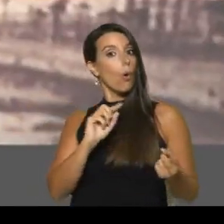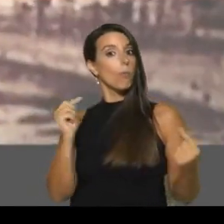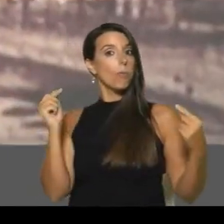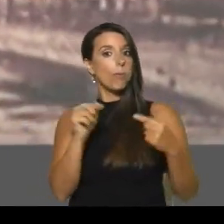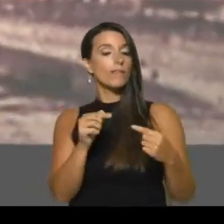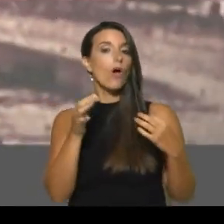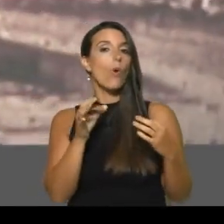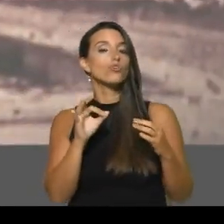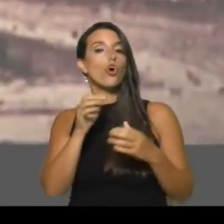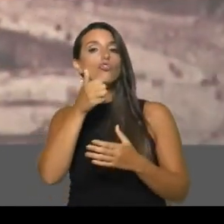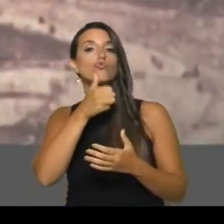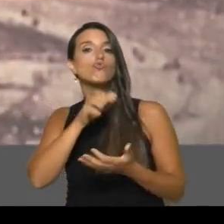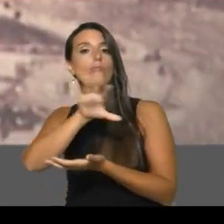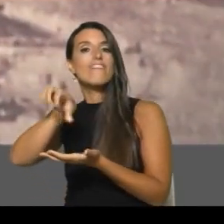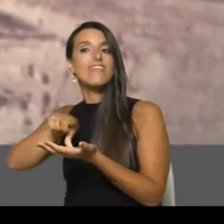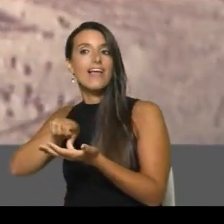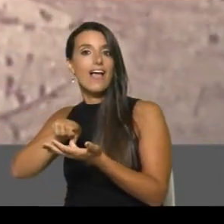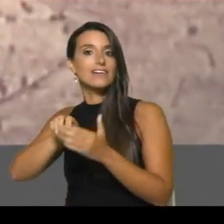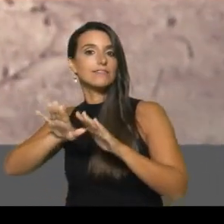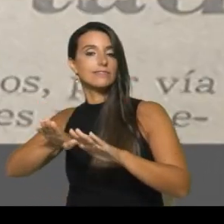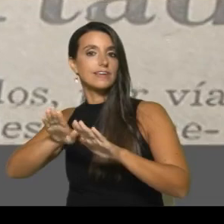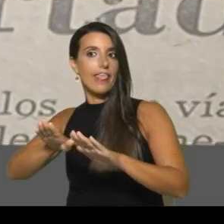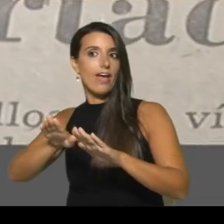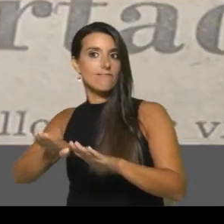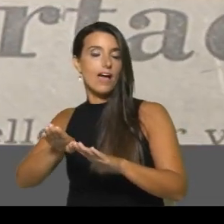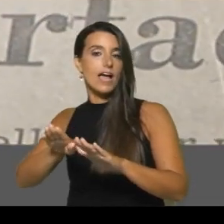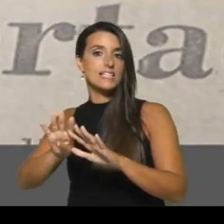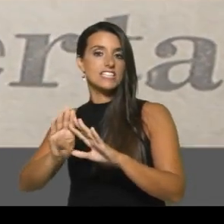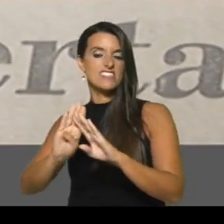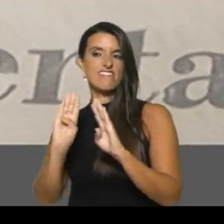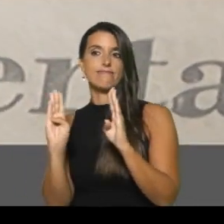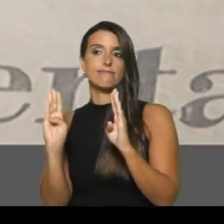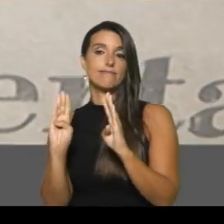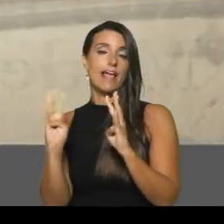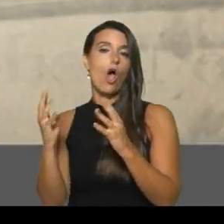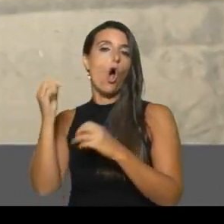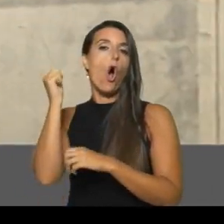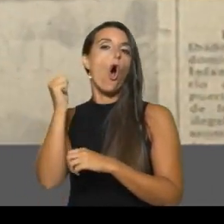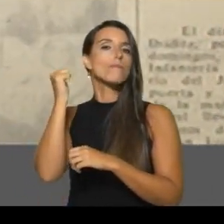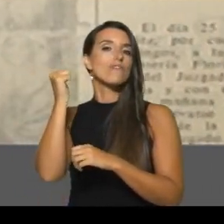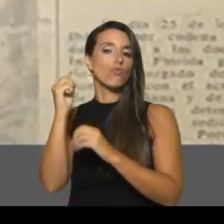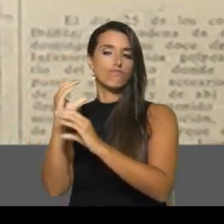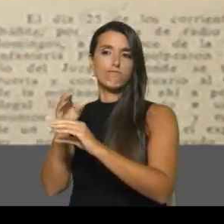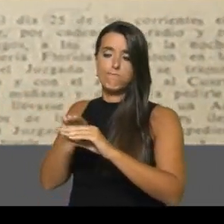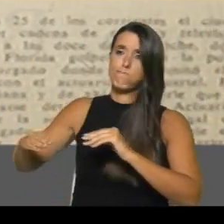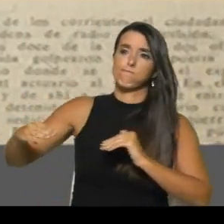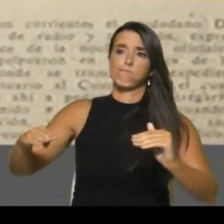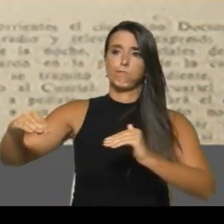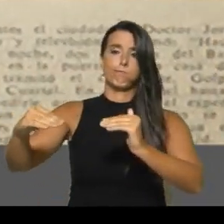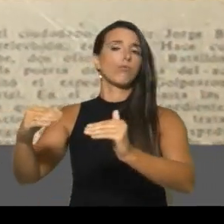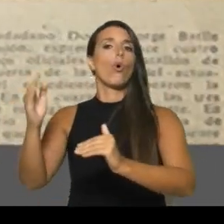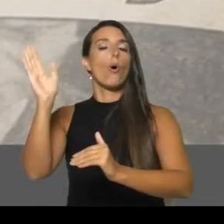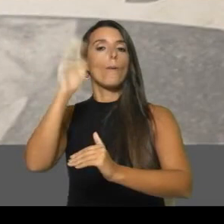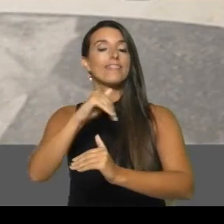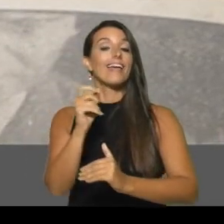se resguardaba en la ciudad vieja con cerrando la con bueno con Ómnibus etcétera y el comandante